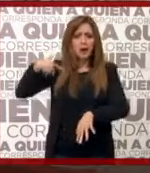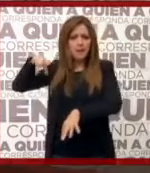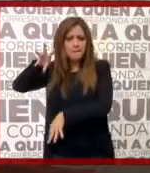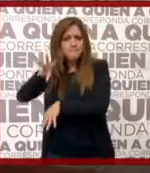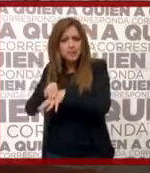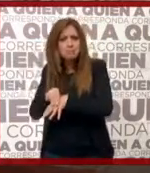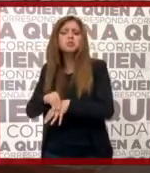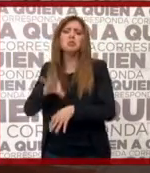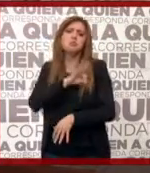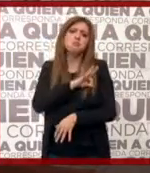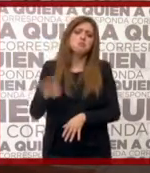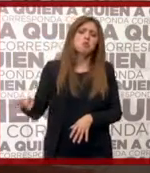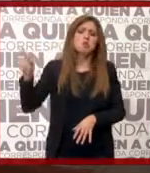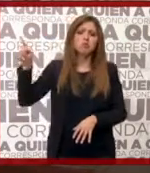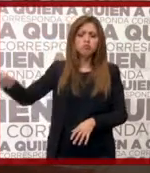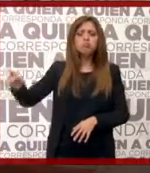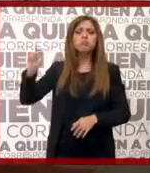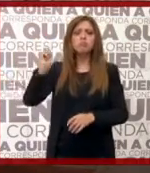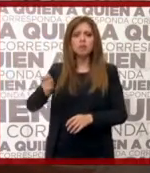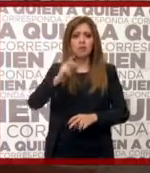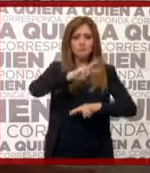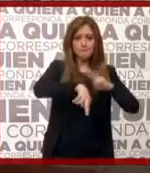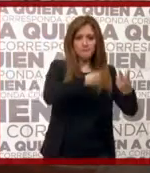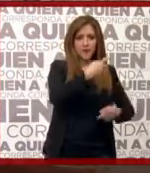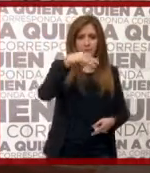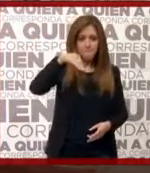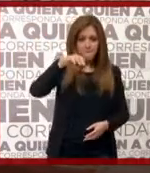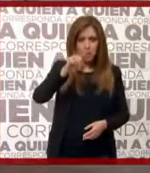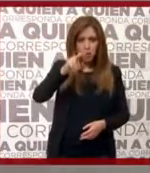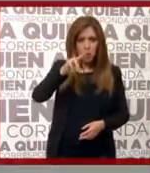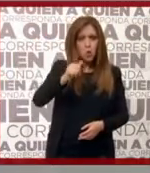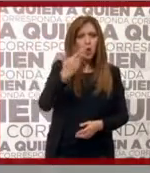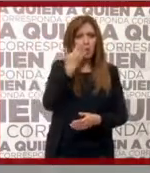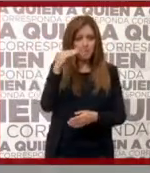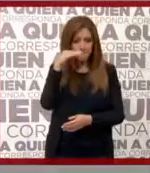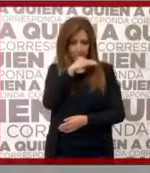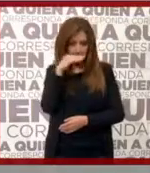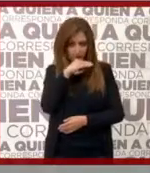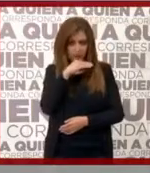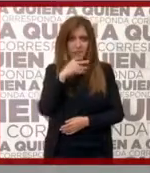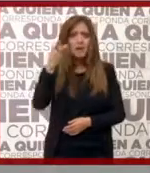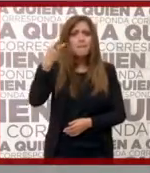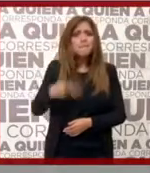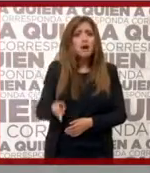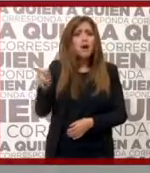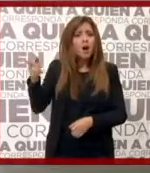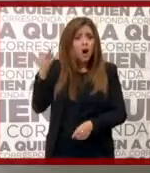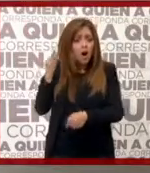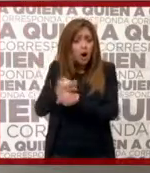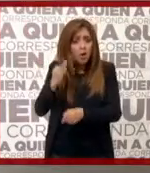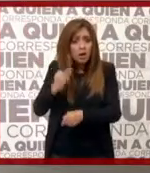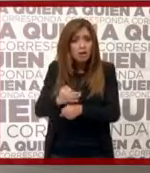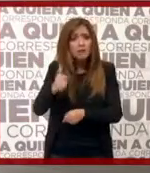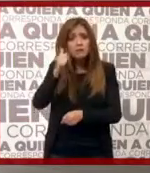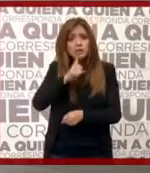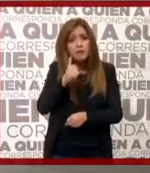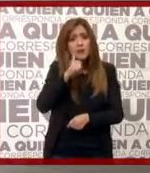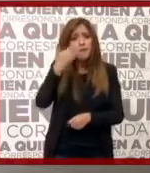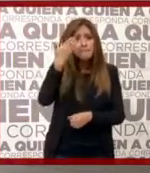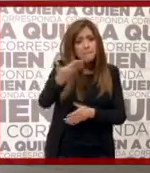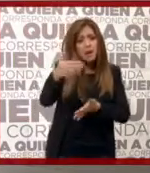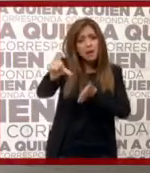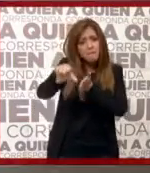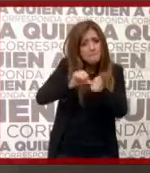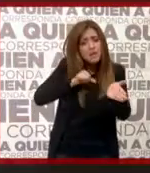oportunidad, de asistir al módulo sin ningún costo. Pero platica que actualmente les han pedido mensualidades para